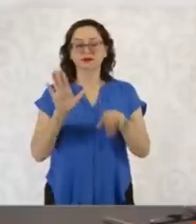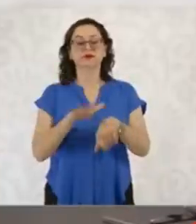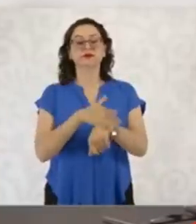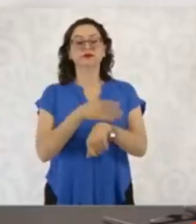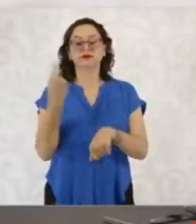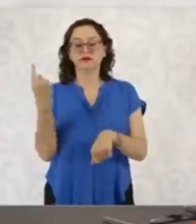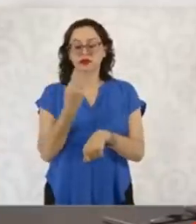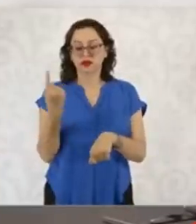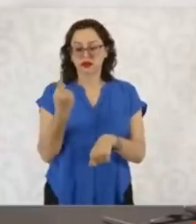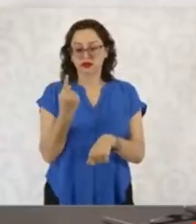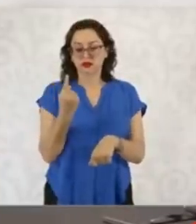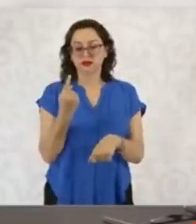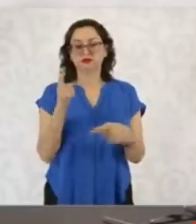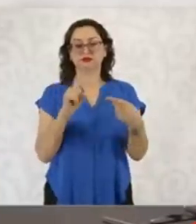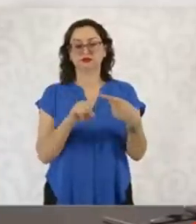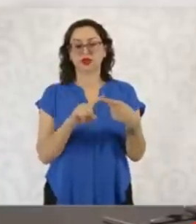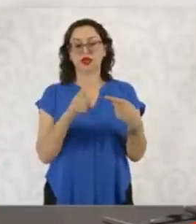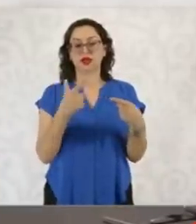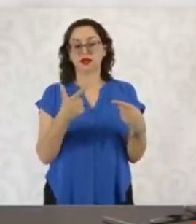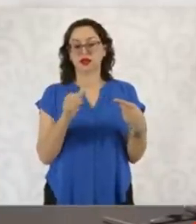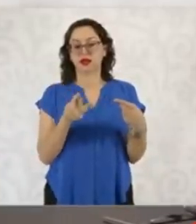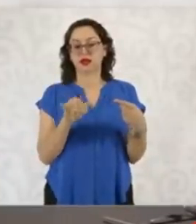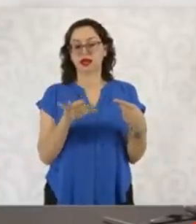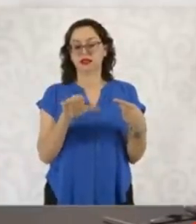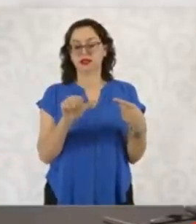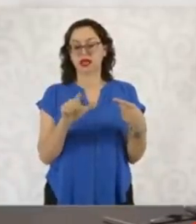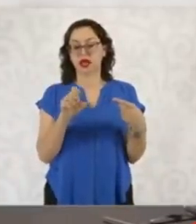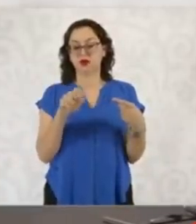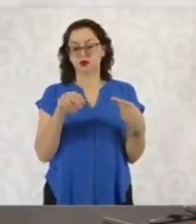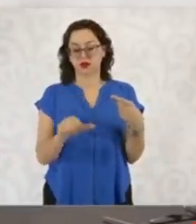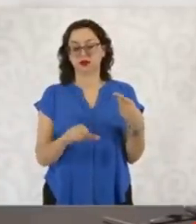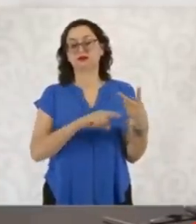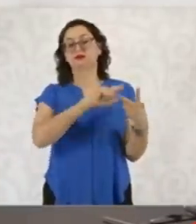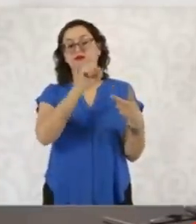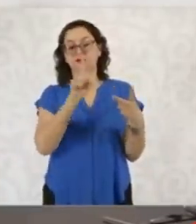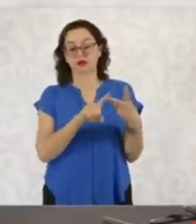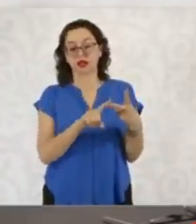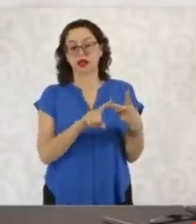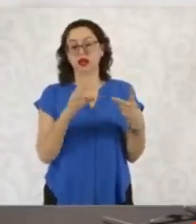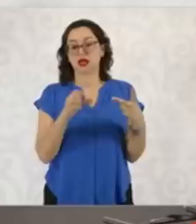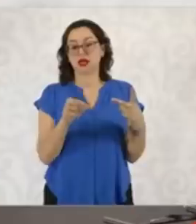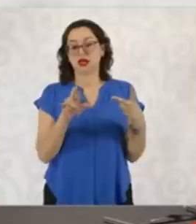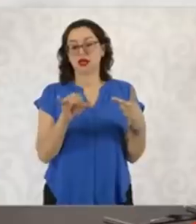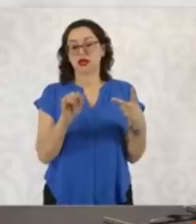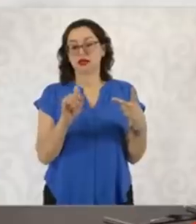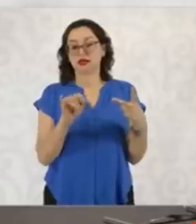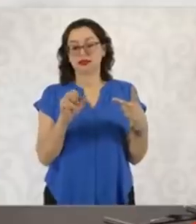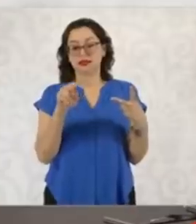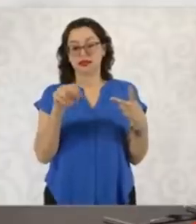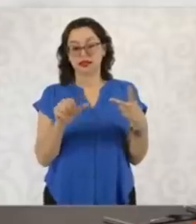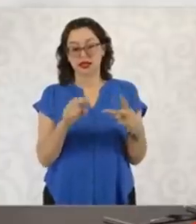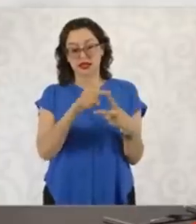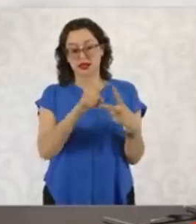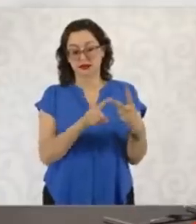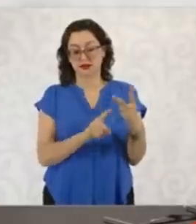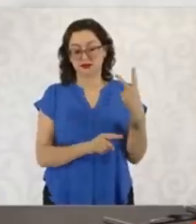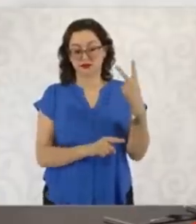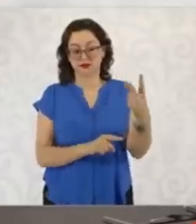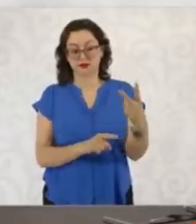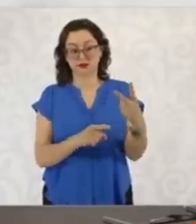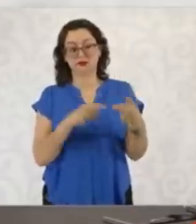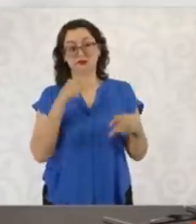primero, y después Linda Cristina Pereira, se negaron a comparecer ante el